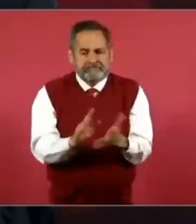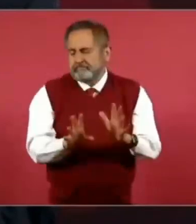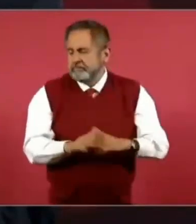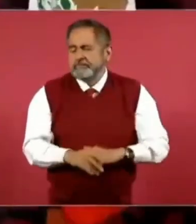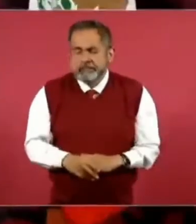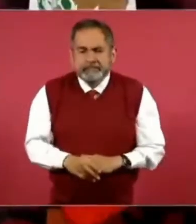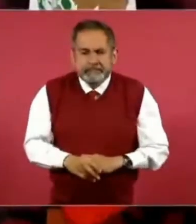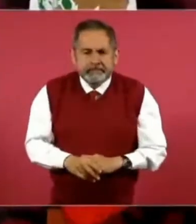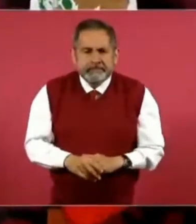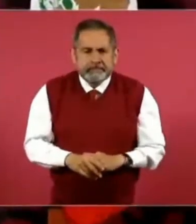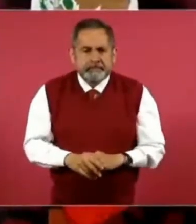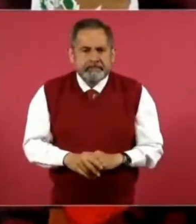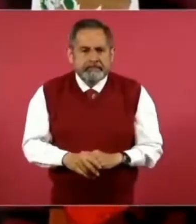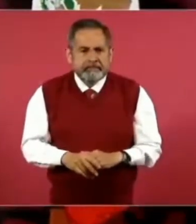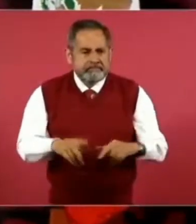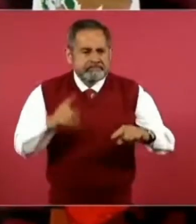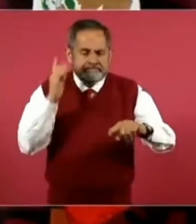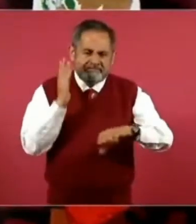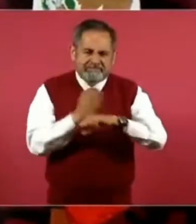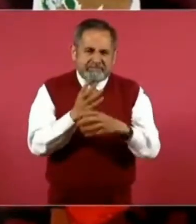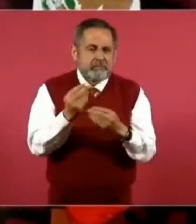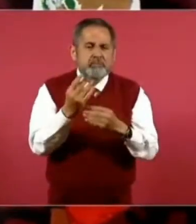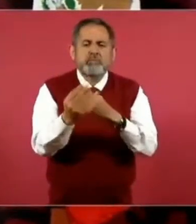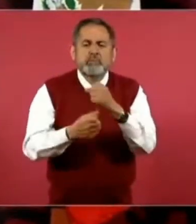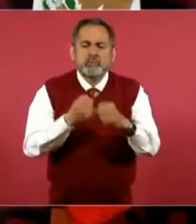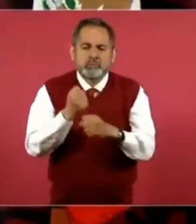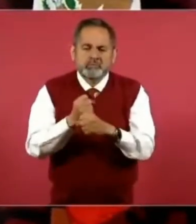y les quitan penas.